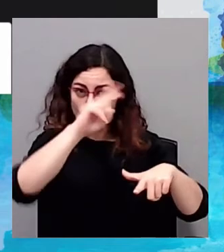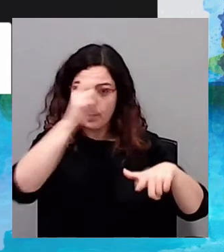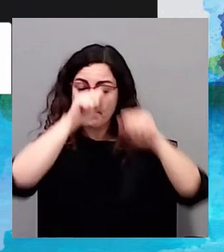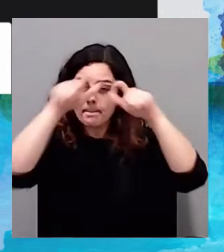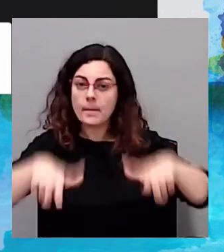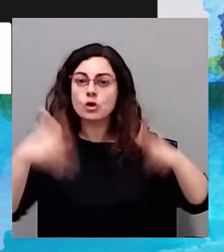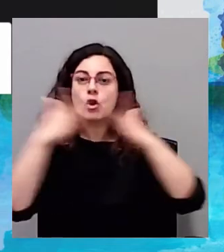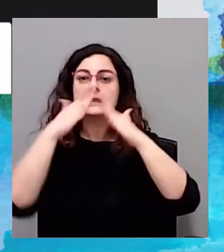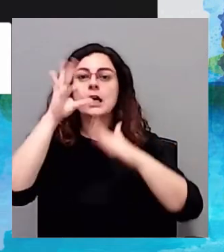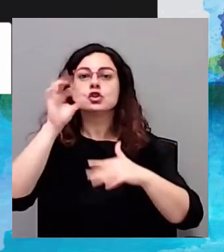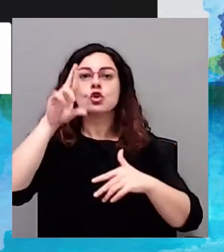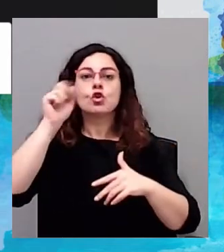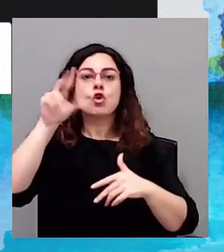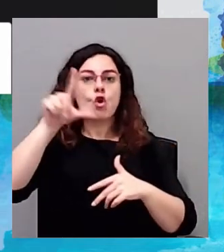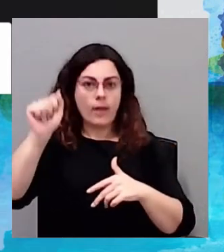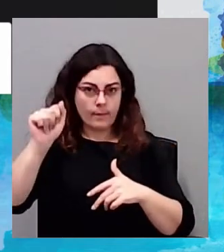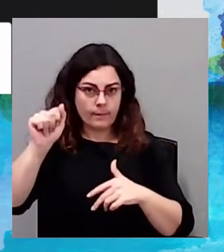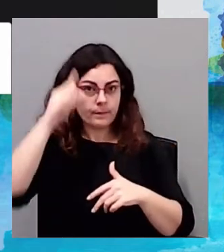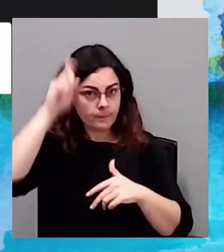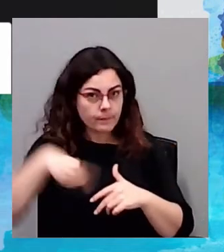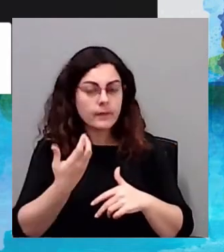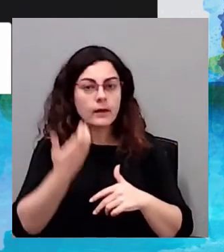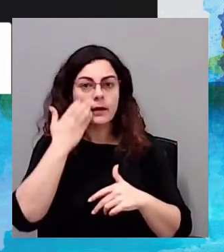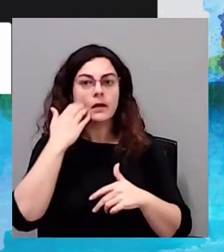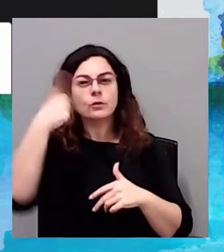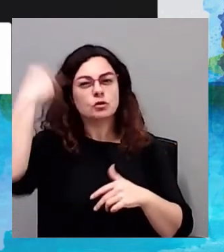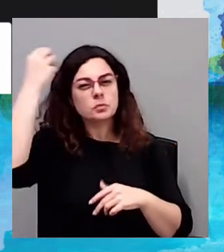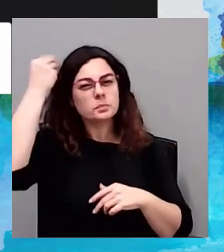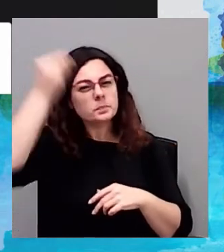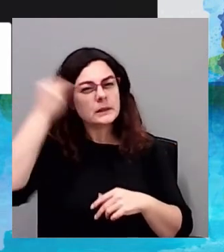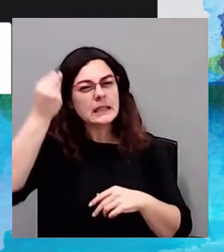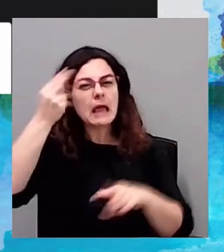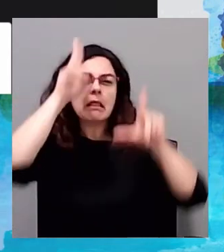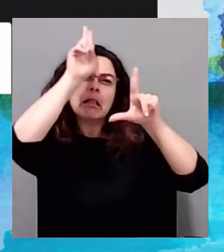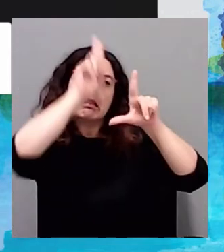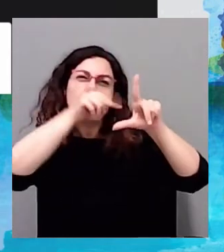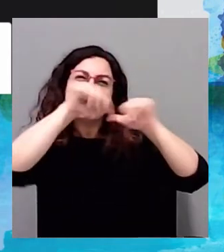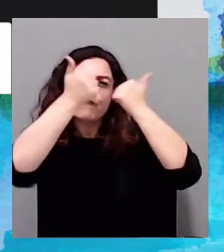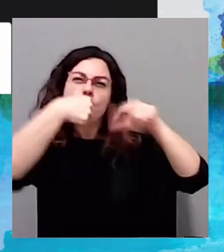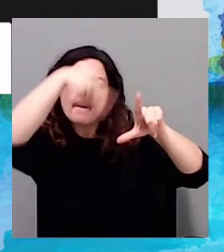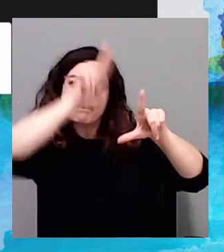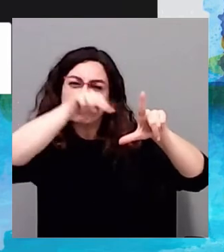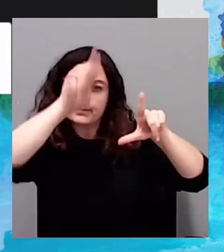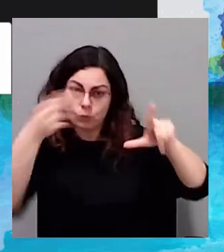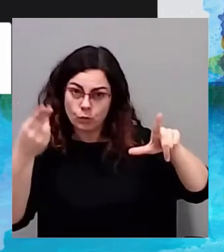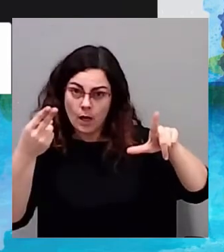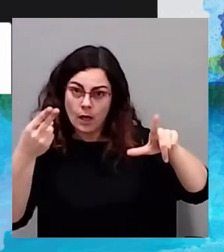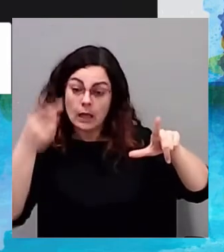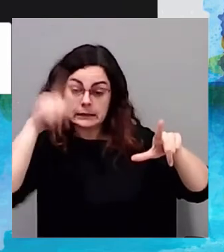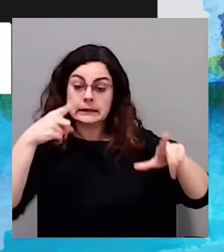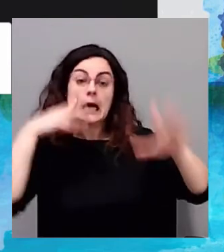Sorolla. También, ¿qué se ocurre? ¿Qué creéis? La pincelada cambia mucho, el estilo sigue siendo realista, pero